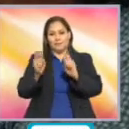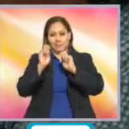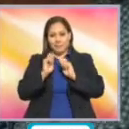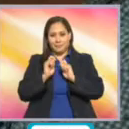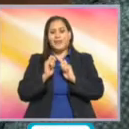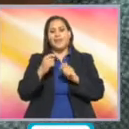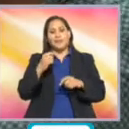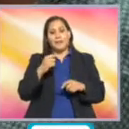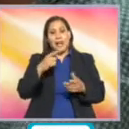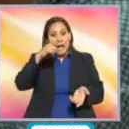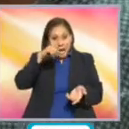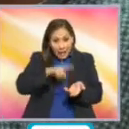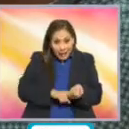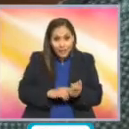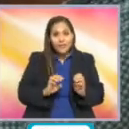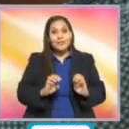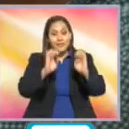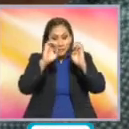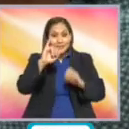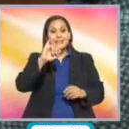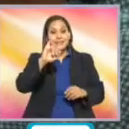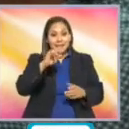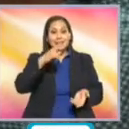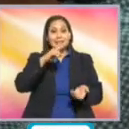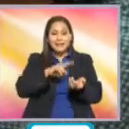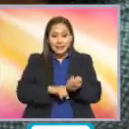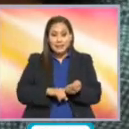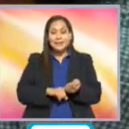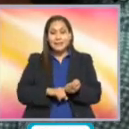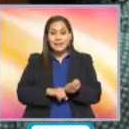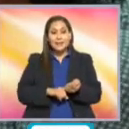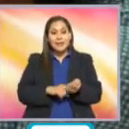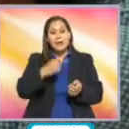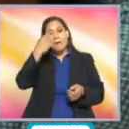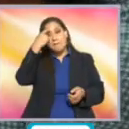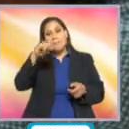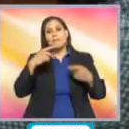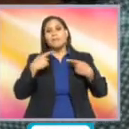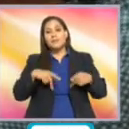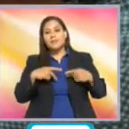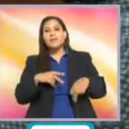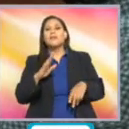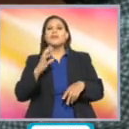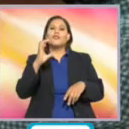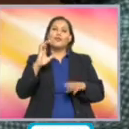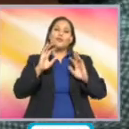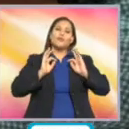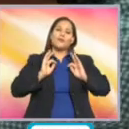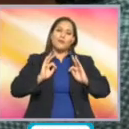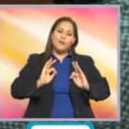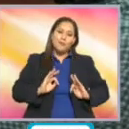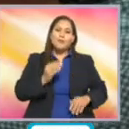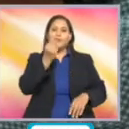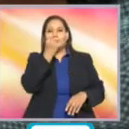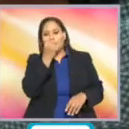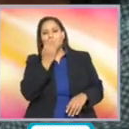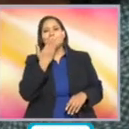que yo... Adentro del edificio. Adentro del edificio. Me dieron este local para que la gente estuviera más cómoda,